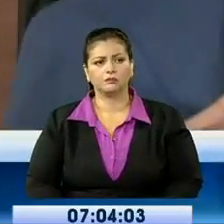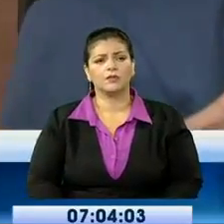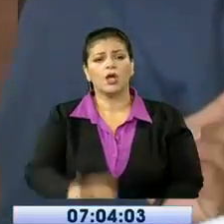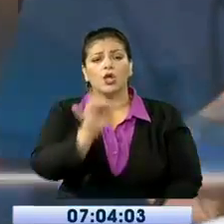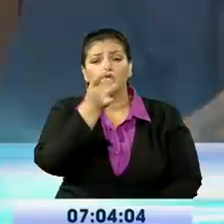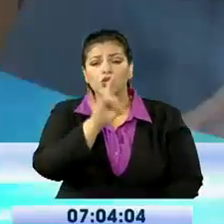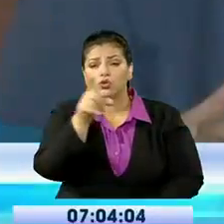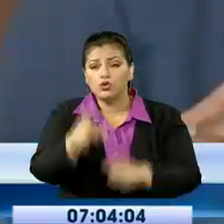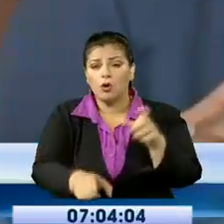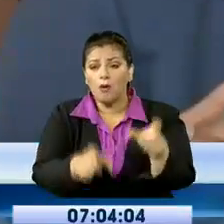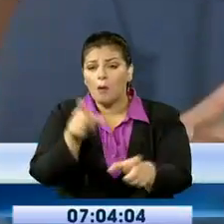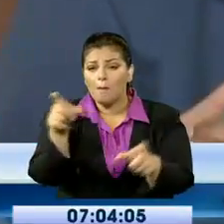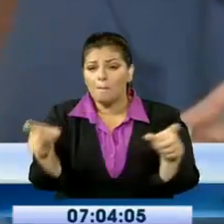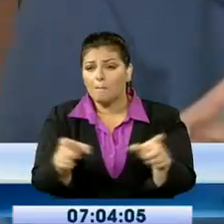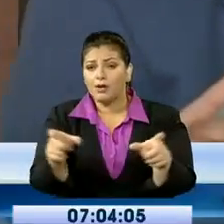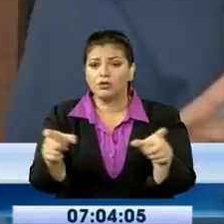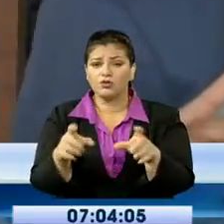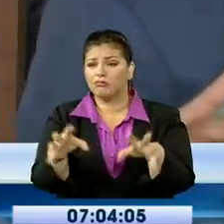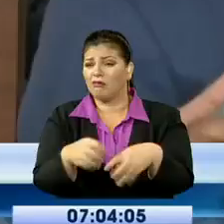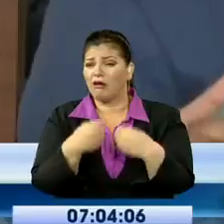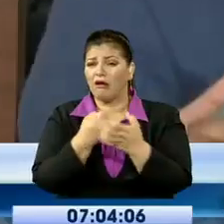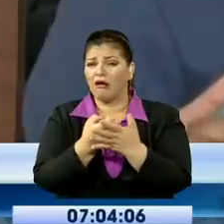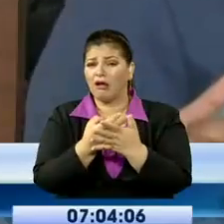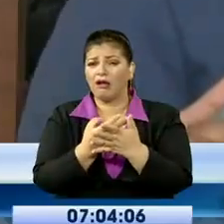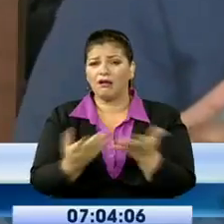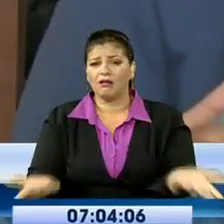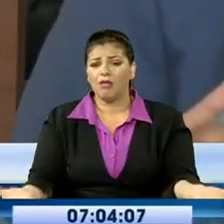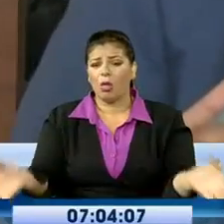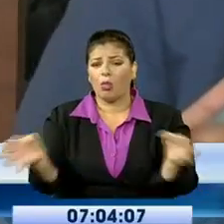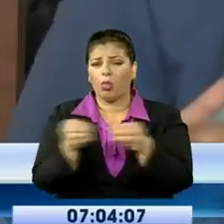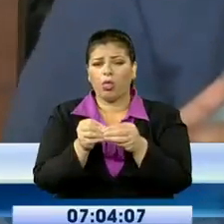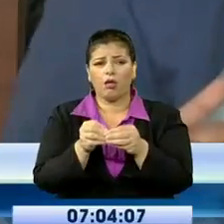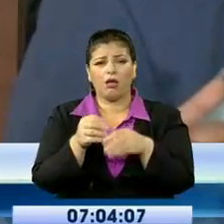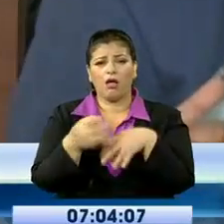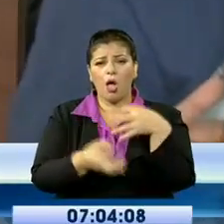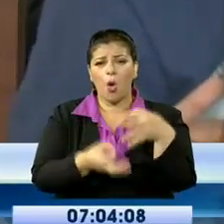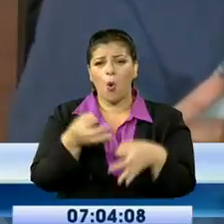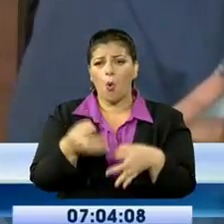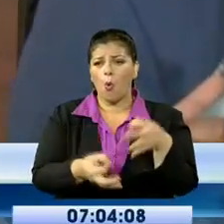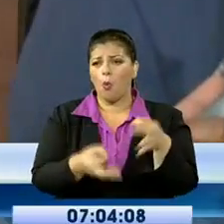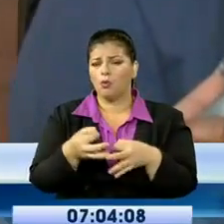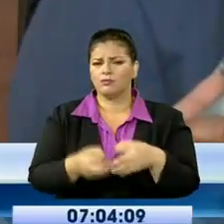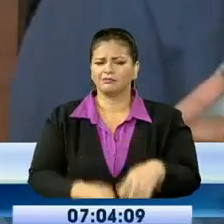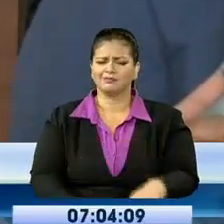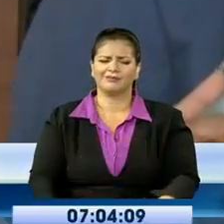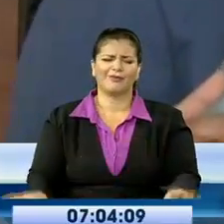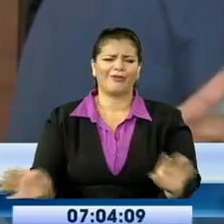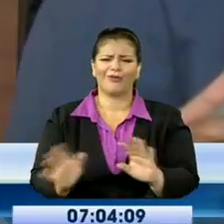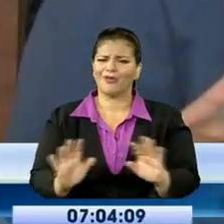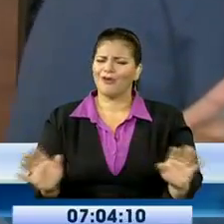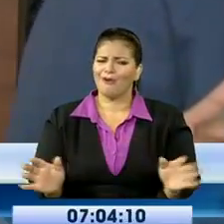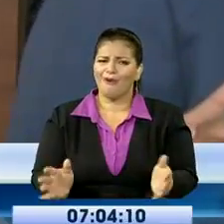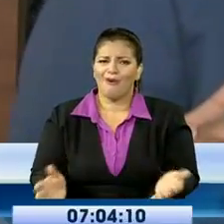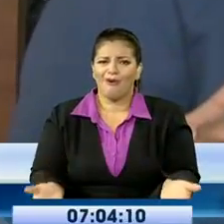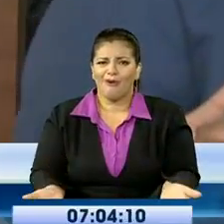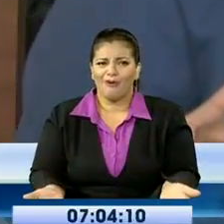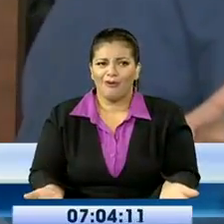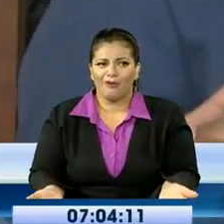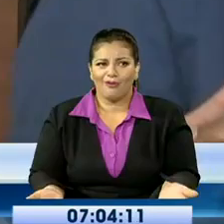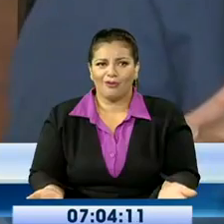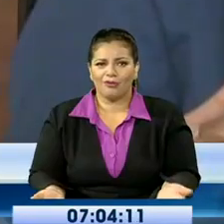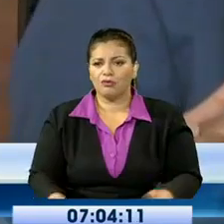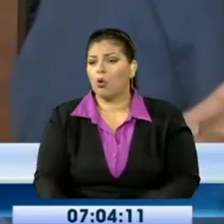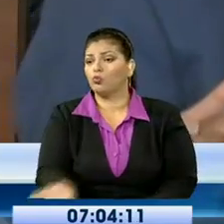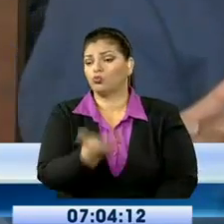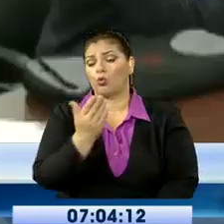personas que han celebrado 30 y pico de contratos en un solo proceso y decir que es un cohecho,